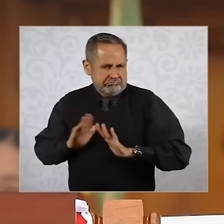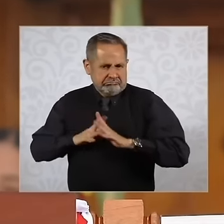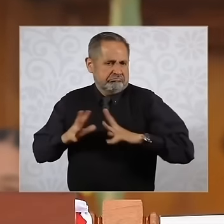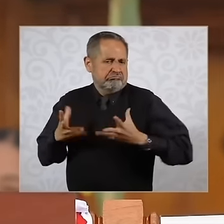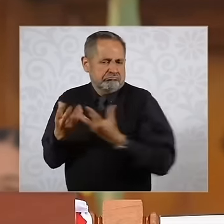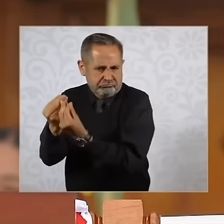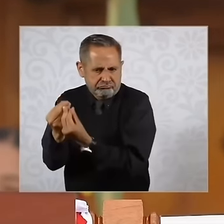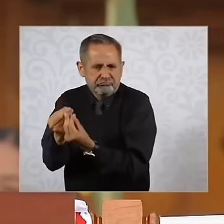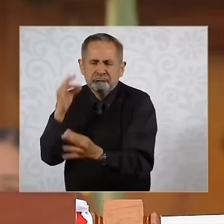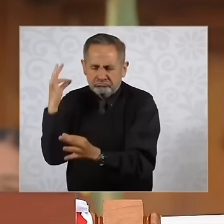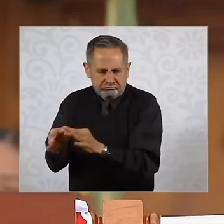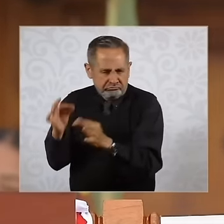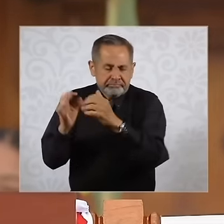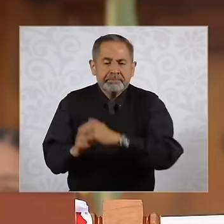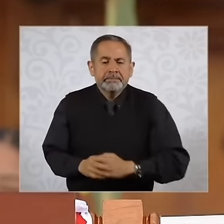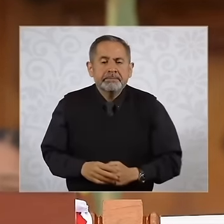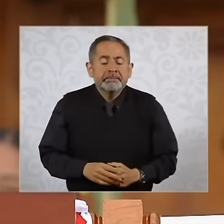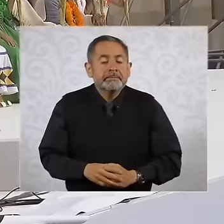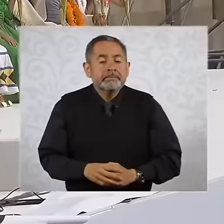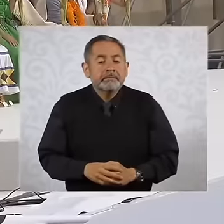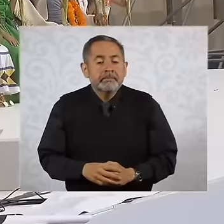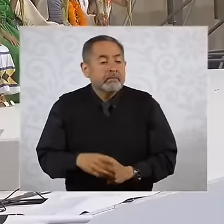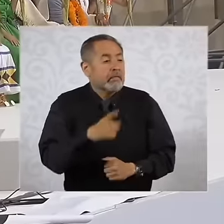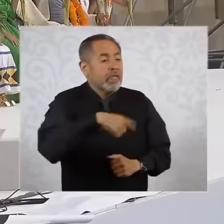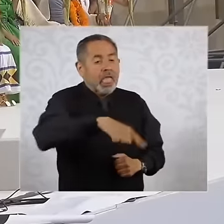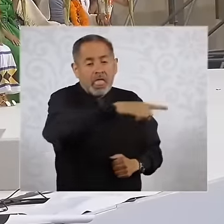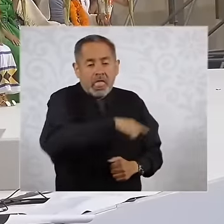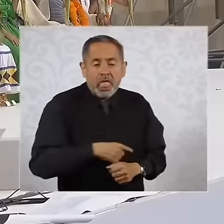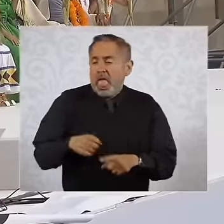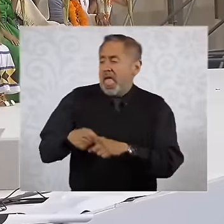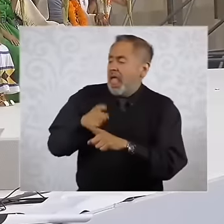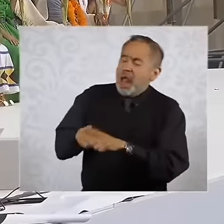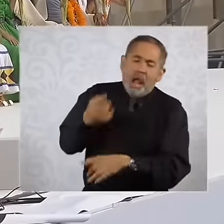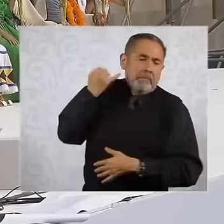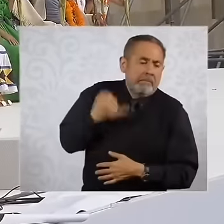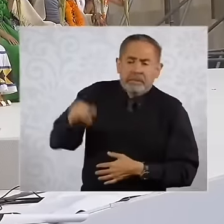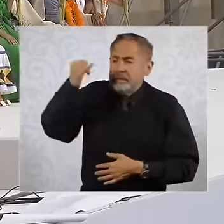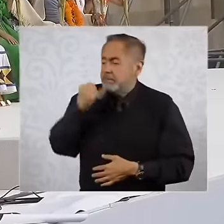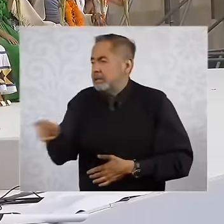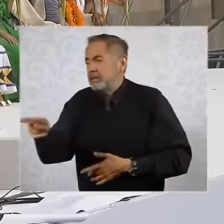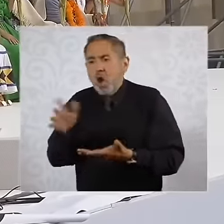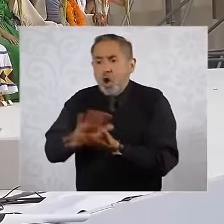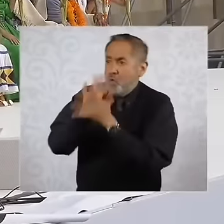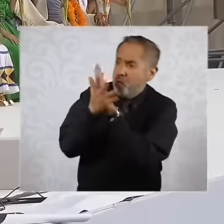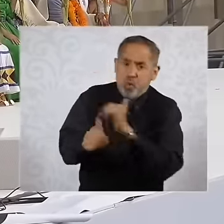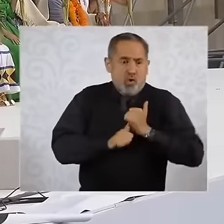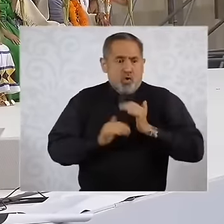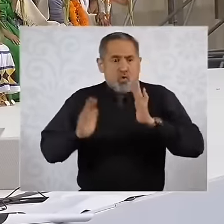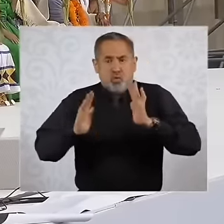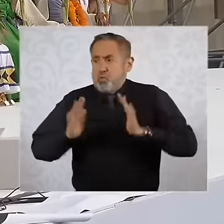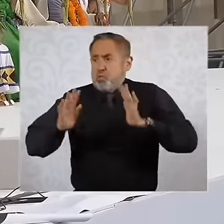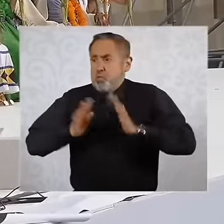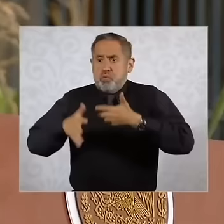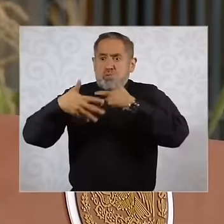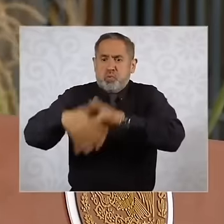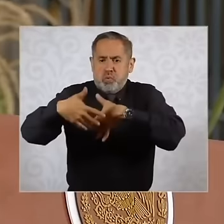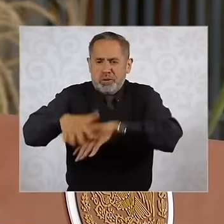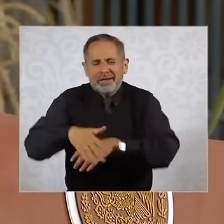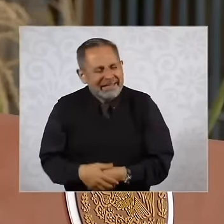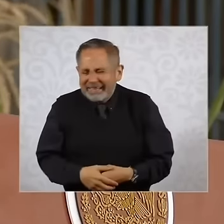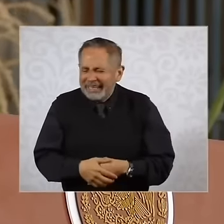Nacional. Para los que critican que esto es militarización,